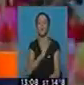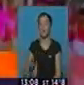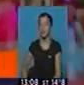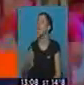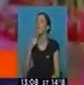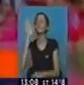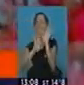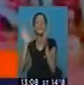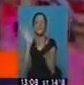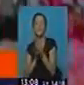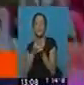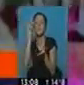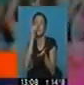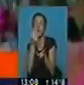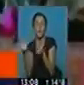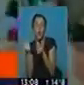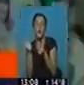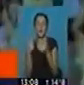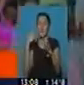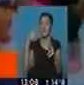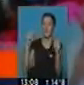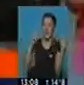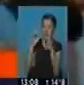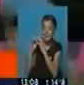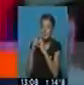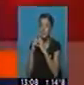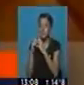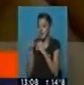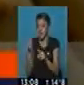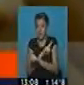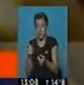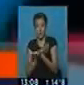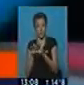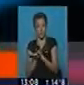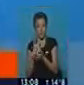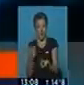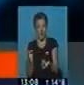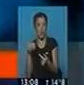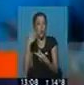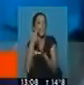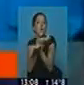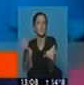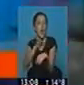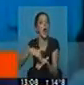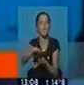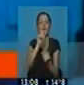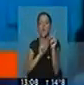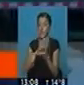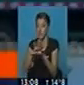caos administrativo? Claro. O sea, tampoco ofrece una salida. Entonces, sería una especie de cambio en el sentido de que si